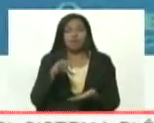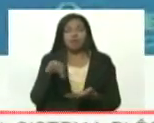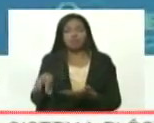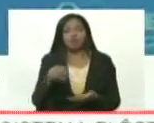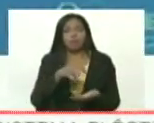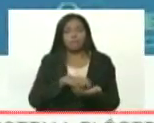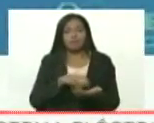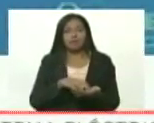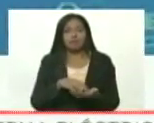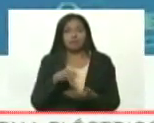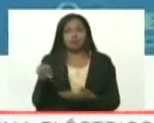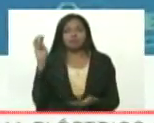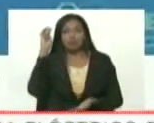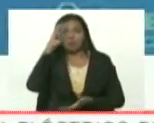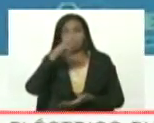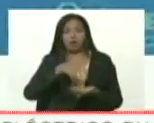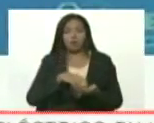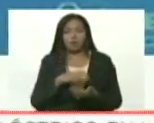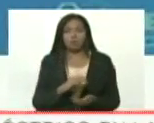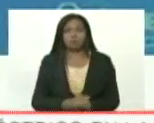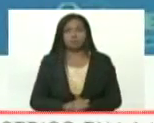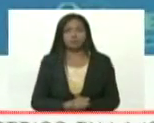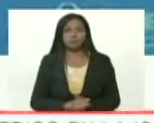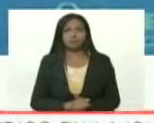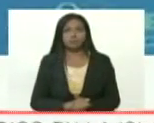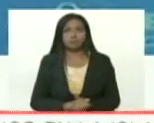el estado Aragua,